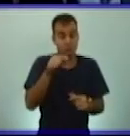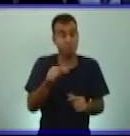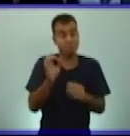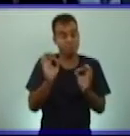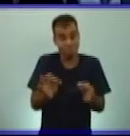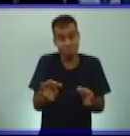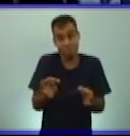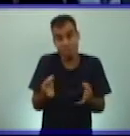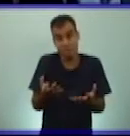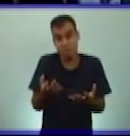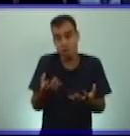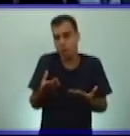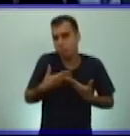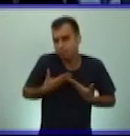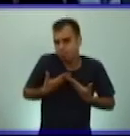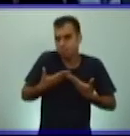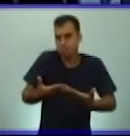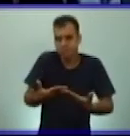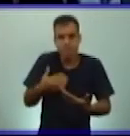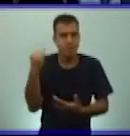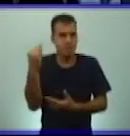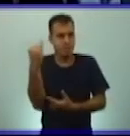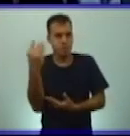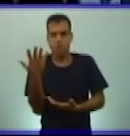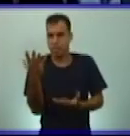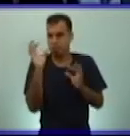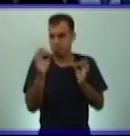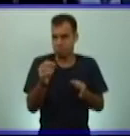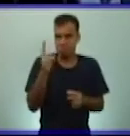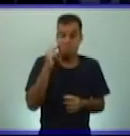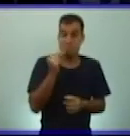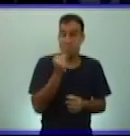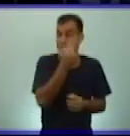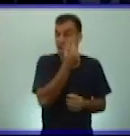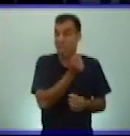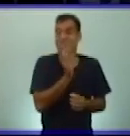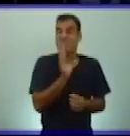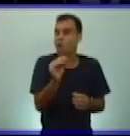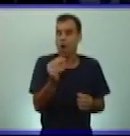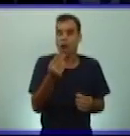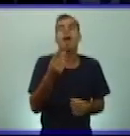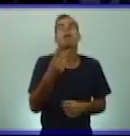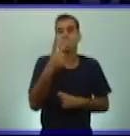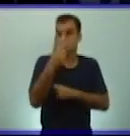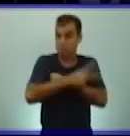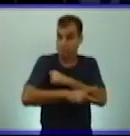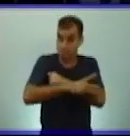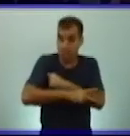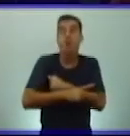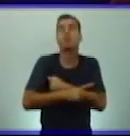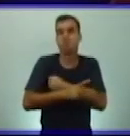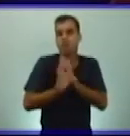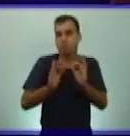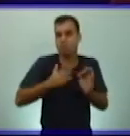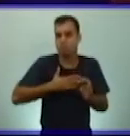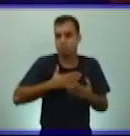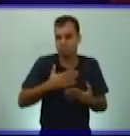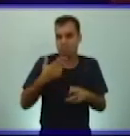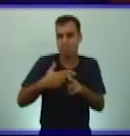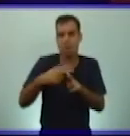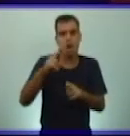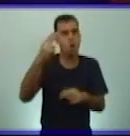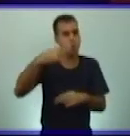dimensión internacionalista con el apoterma martiano de que patria es humanidad. Este